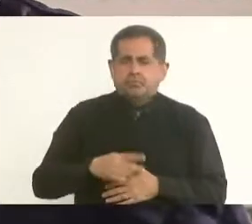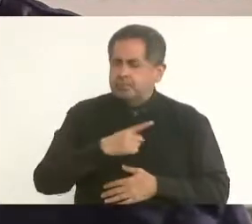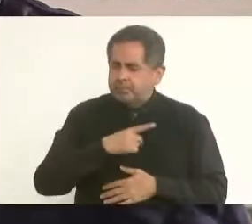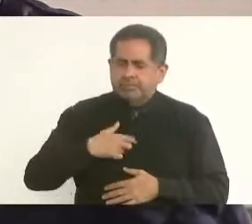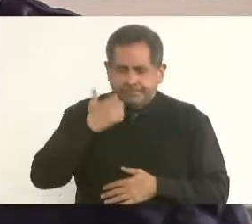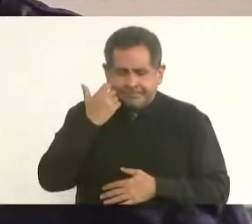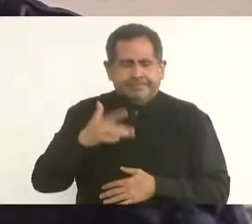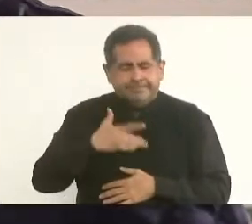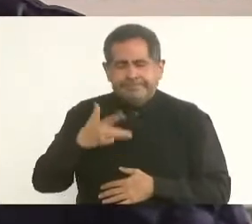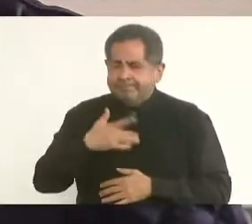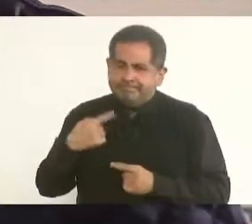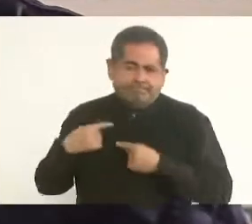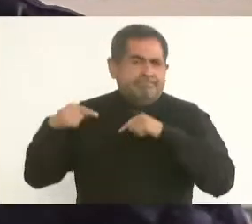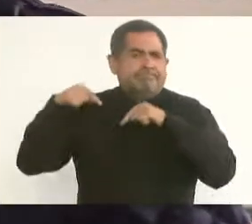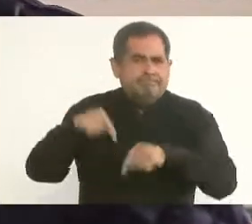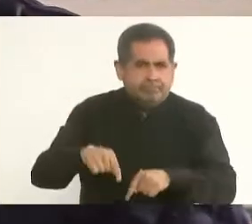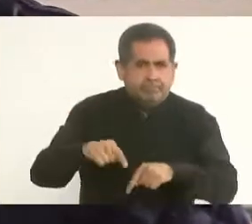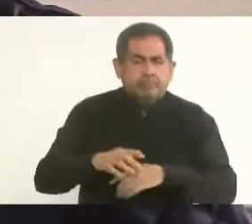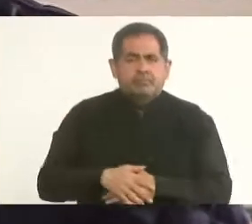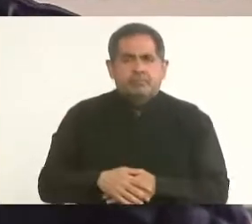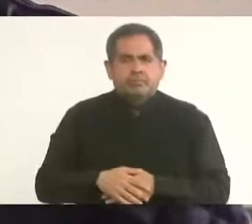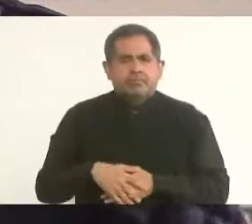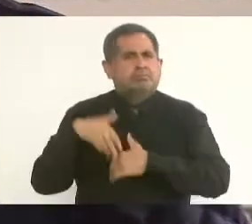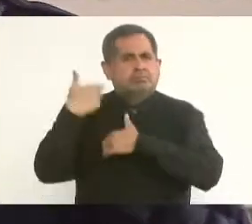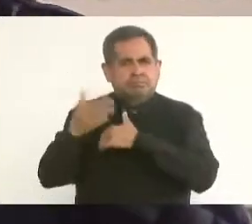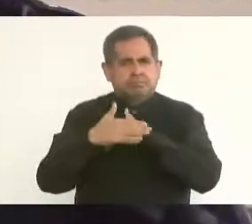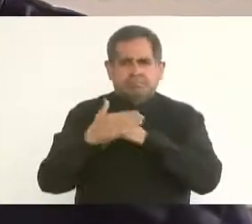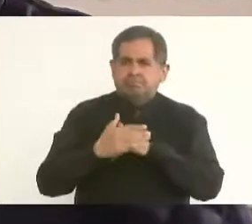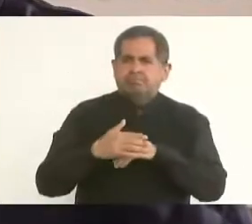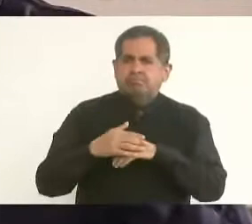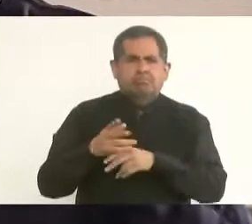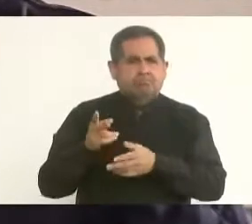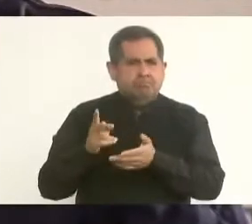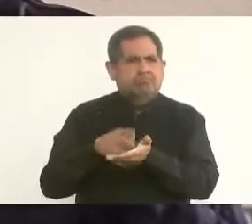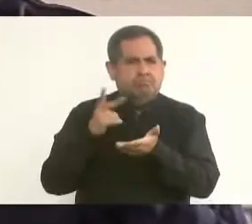venir y nos vamos a seguir encontrando.